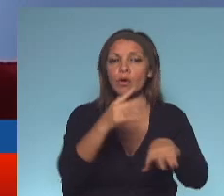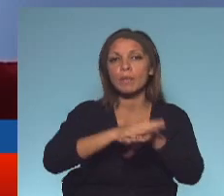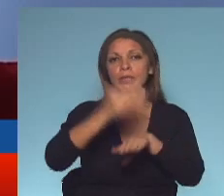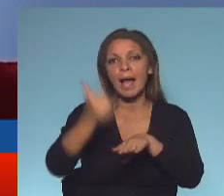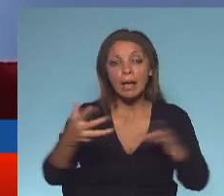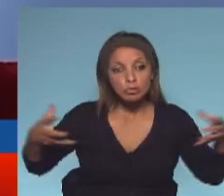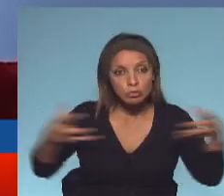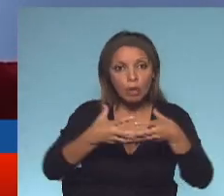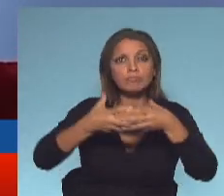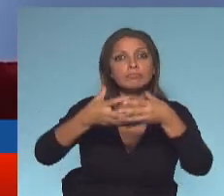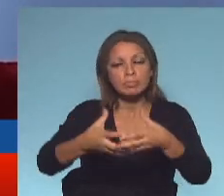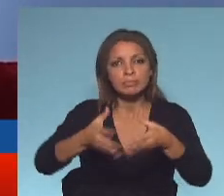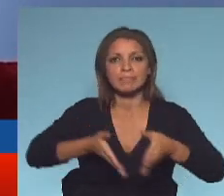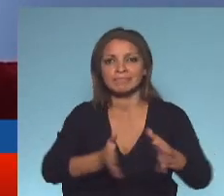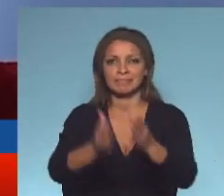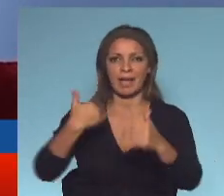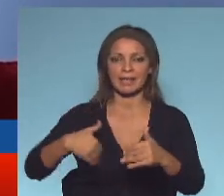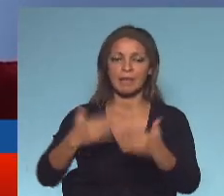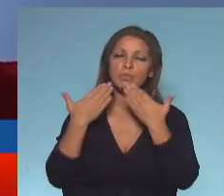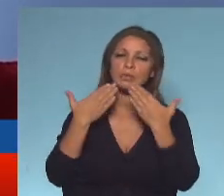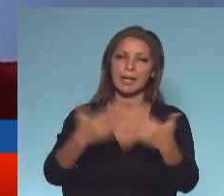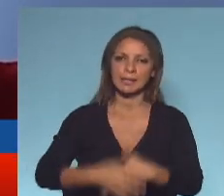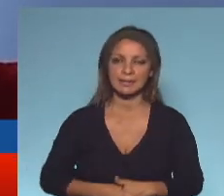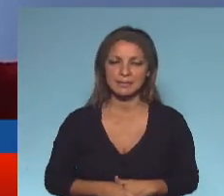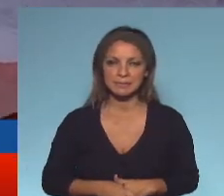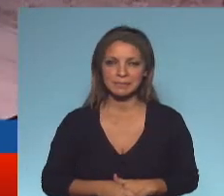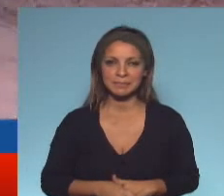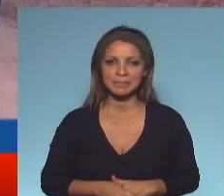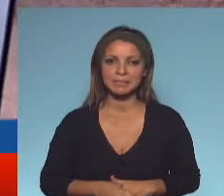la Argentina que pondremos de pie. Muchas gracias a todas y a todos.